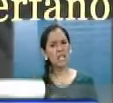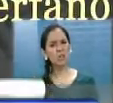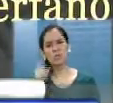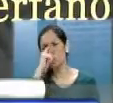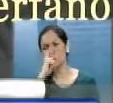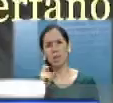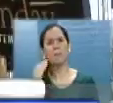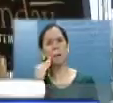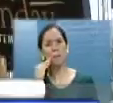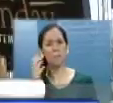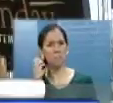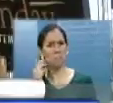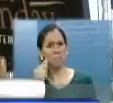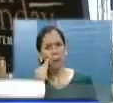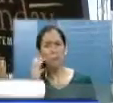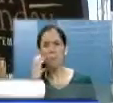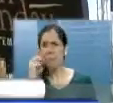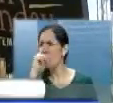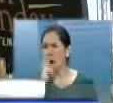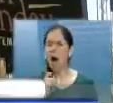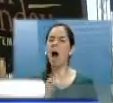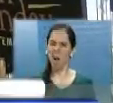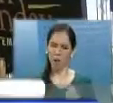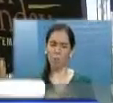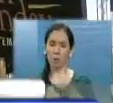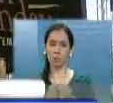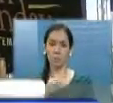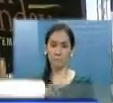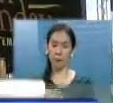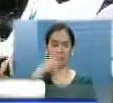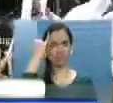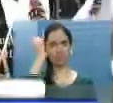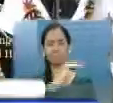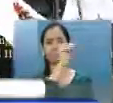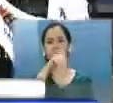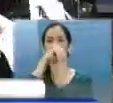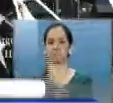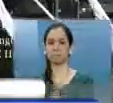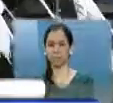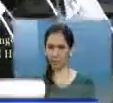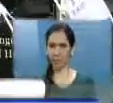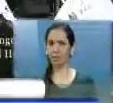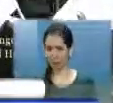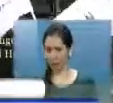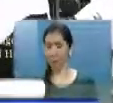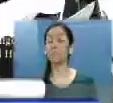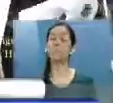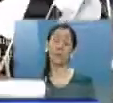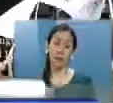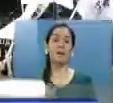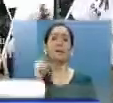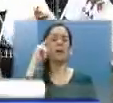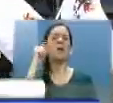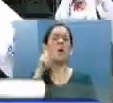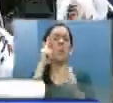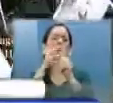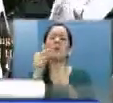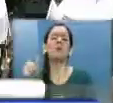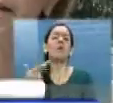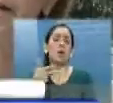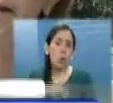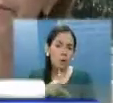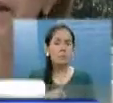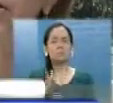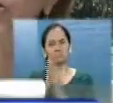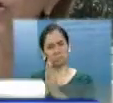para Guatemala venir a instituirla acá como país. Lo que buscamos en realidad es que cada guatemalteco sepa que puede dar su